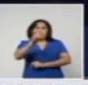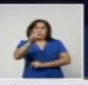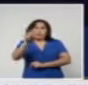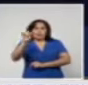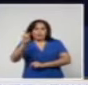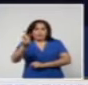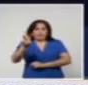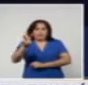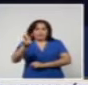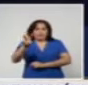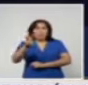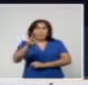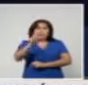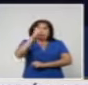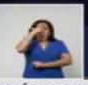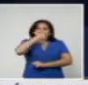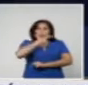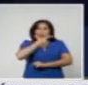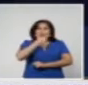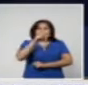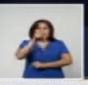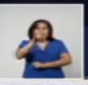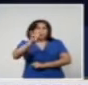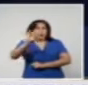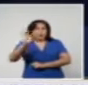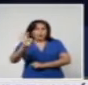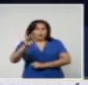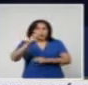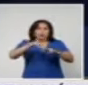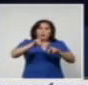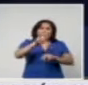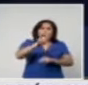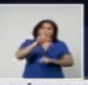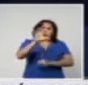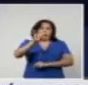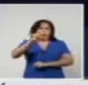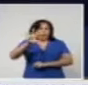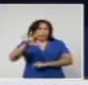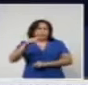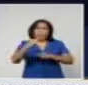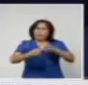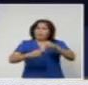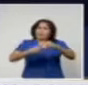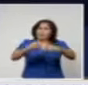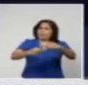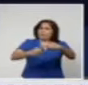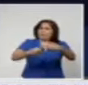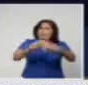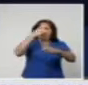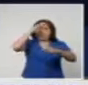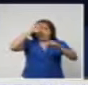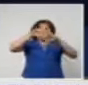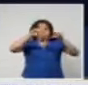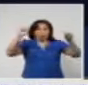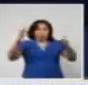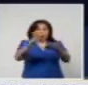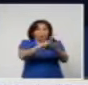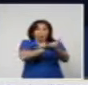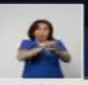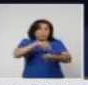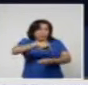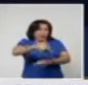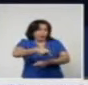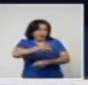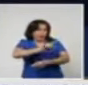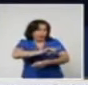223. Ciego de Ávila 98, Guin 95 y así. De todos los territorios se procesaron muestras